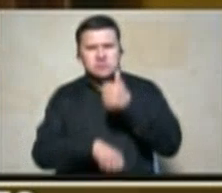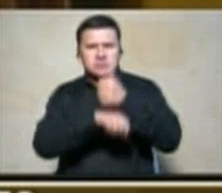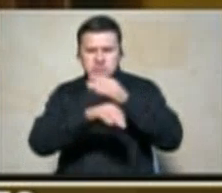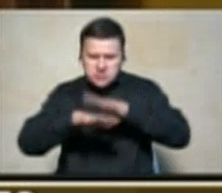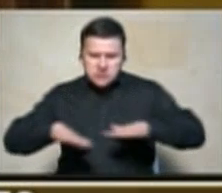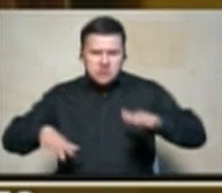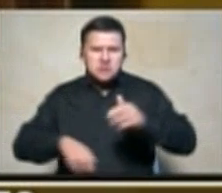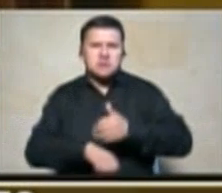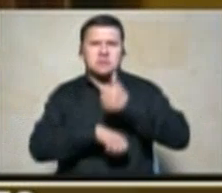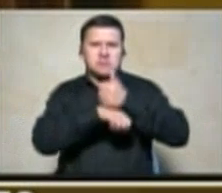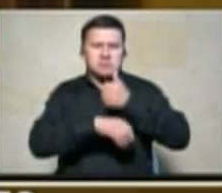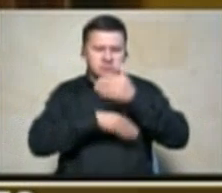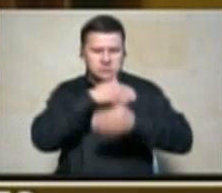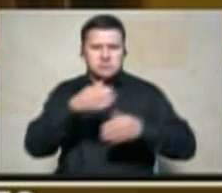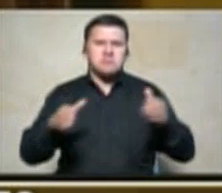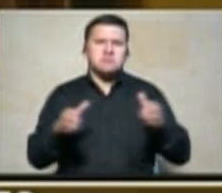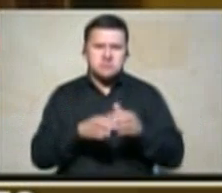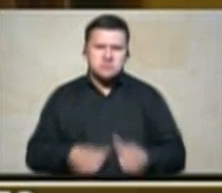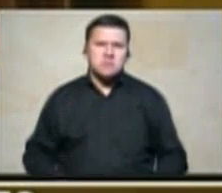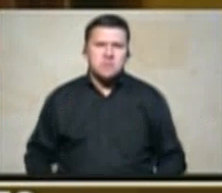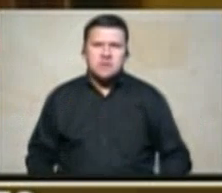que